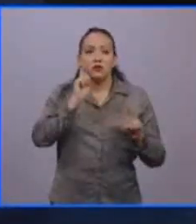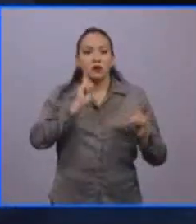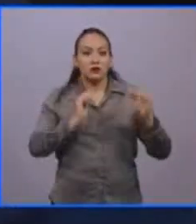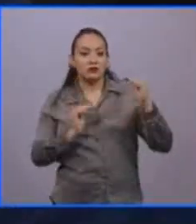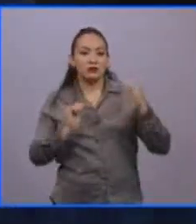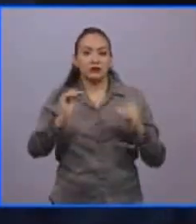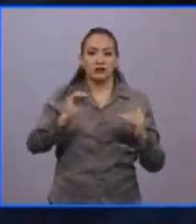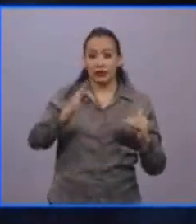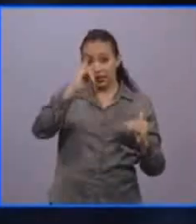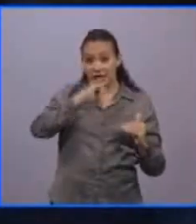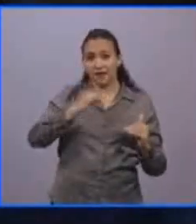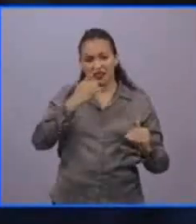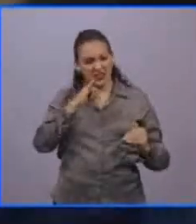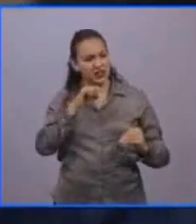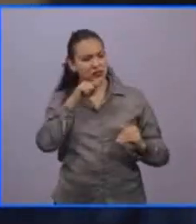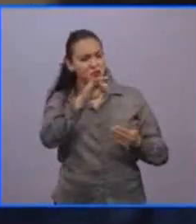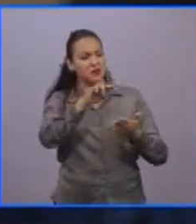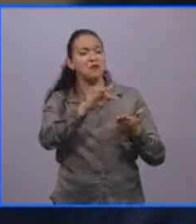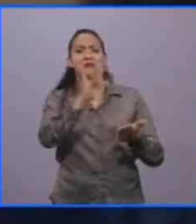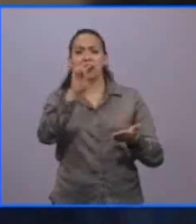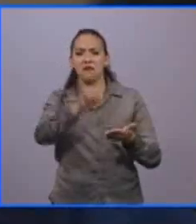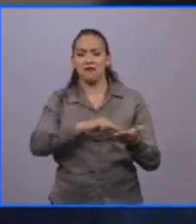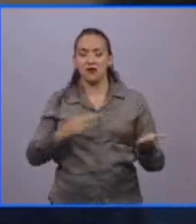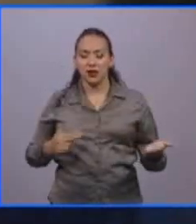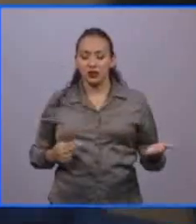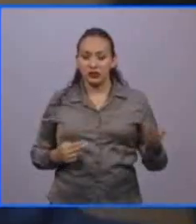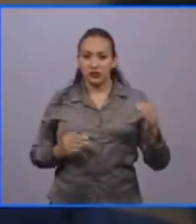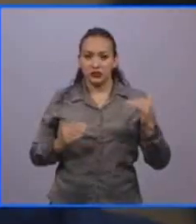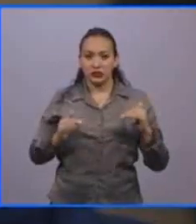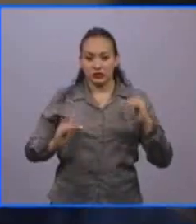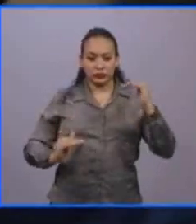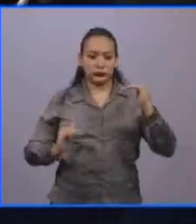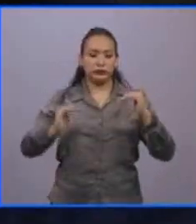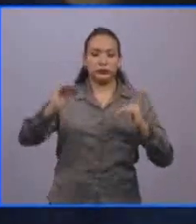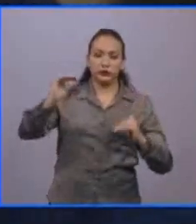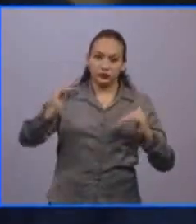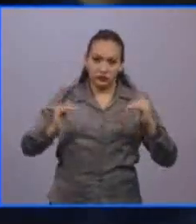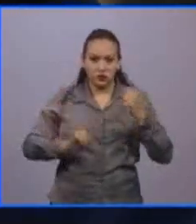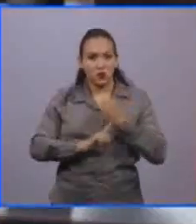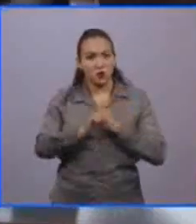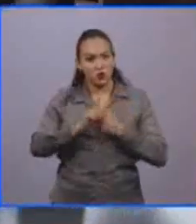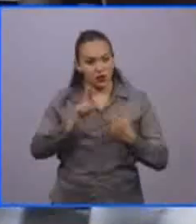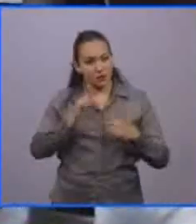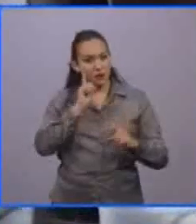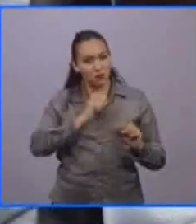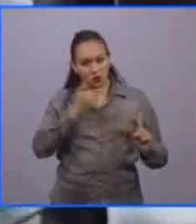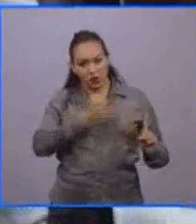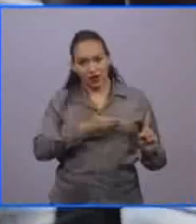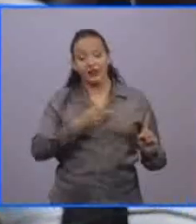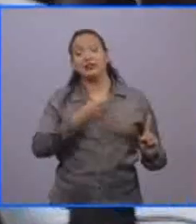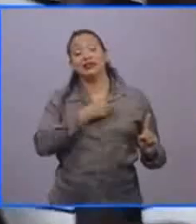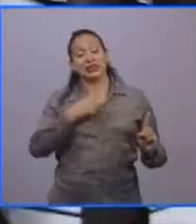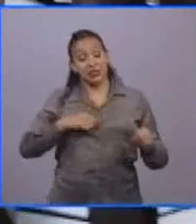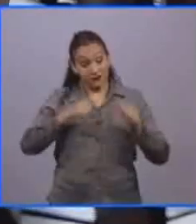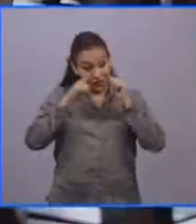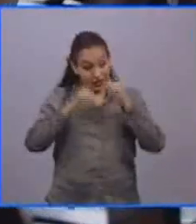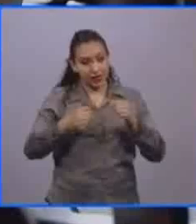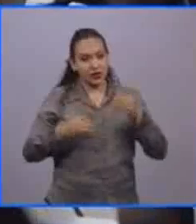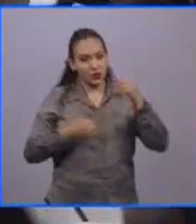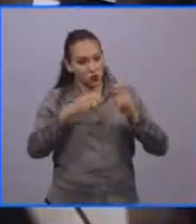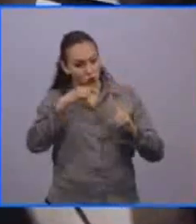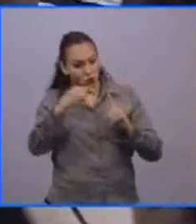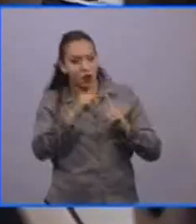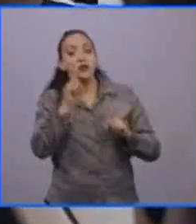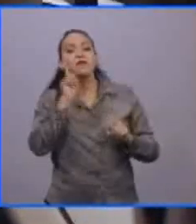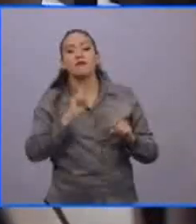desventaja jurídica, ya que conforme al entorno de desigualdad en el que se desarrolló el hecho, debe presumirse, en atención a la razón y la